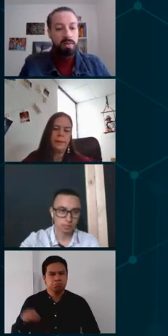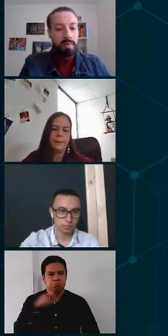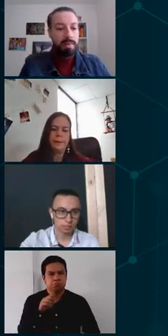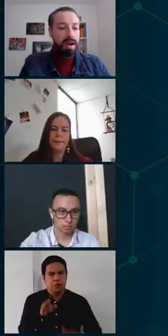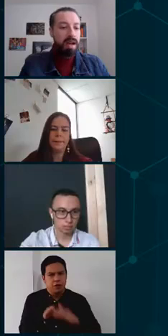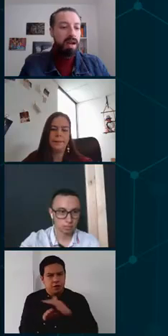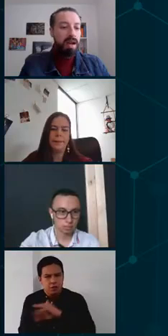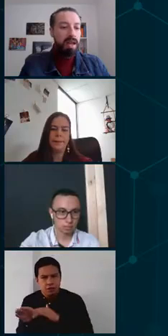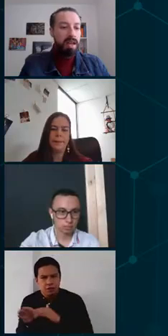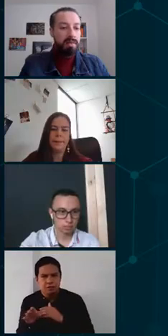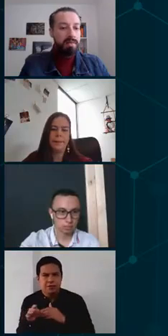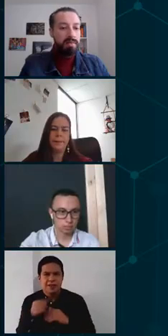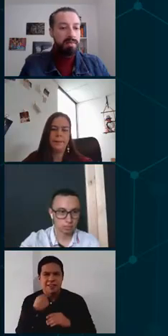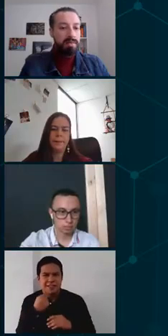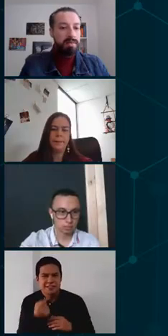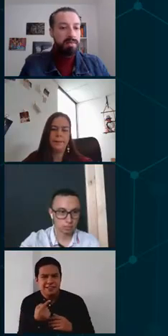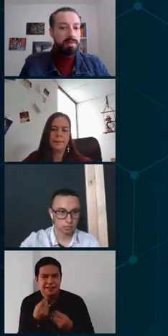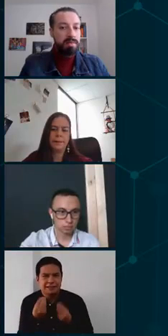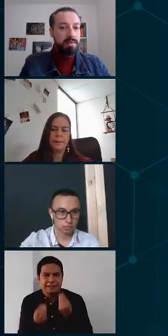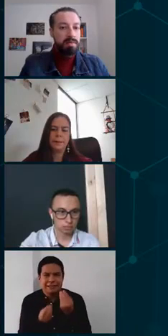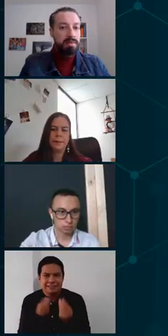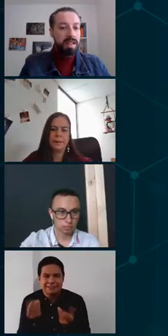de alguna forma para